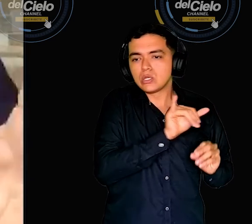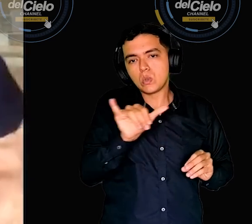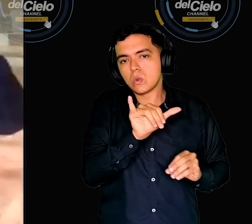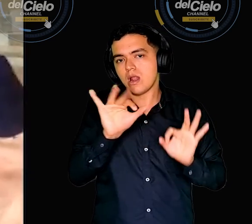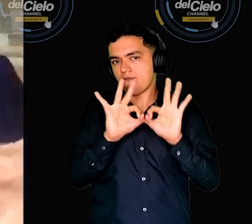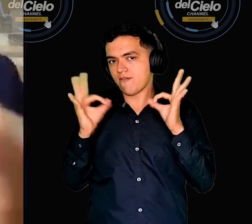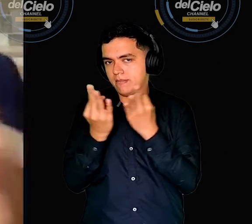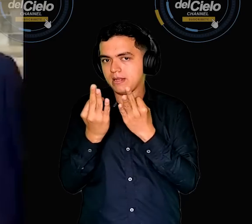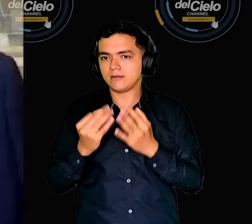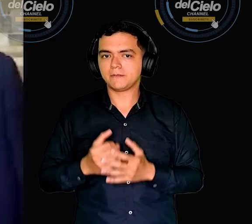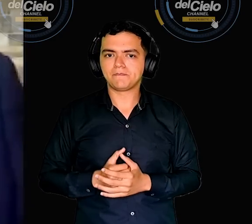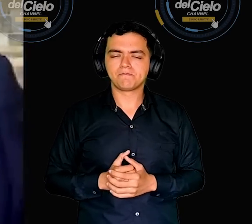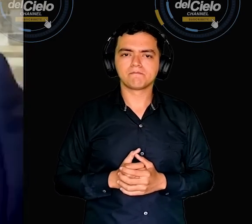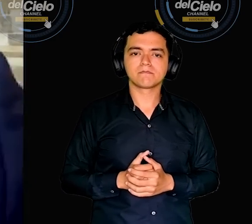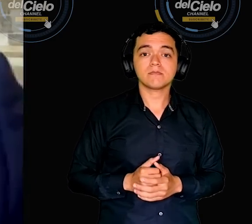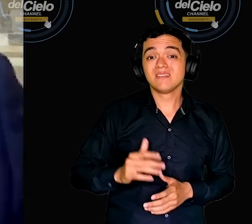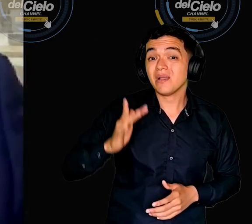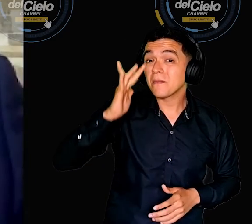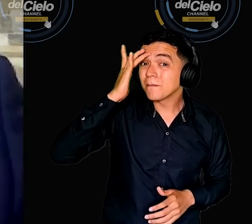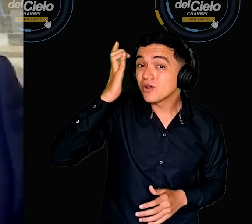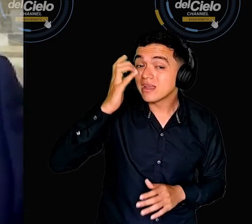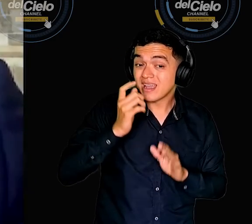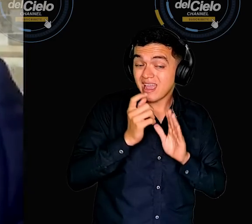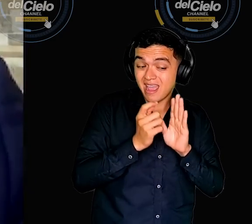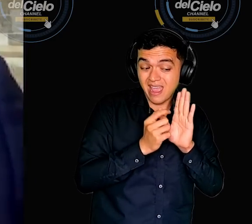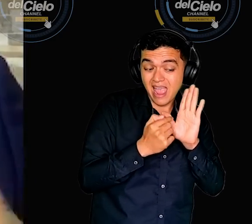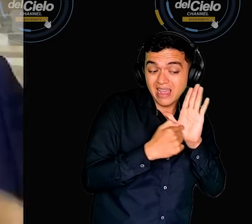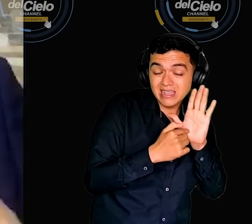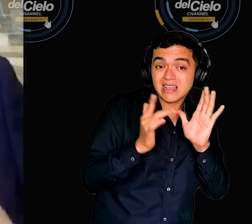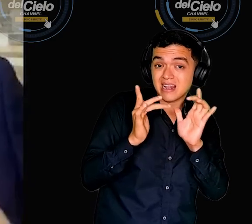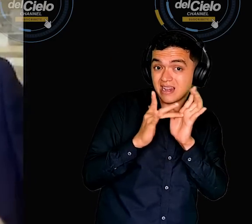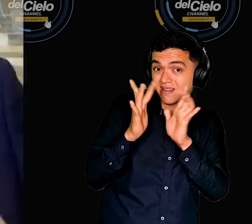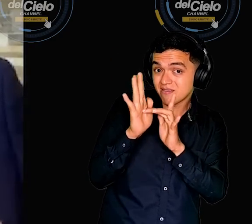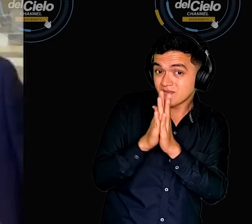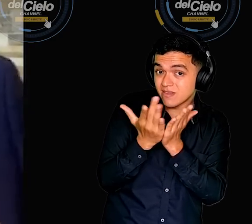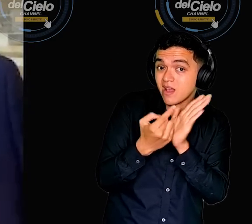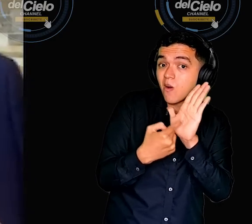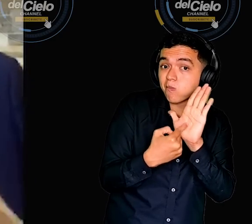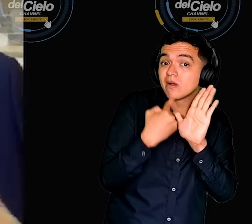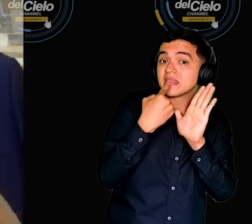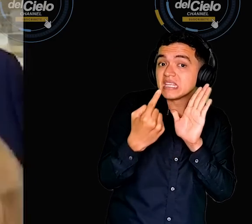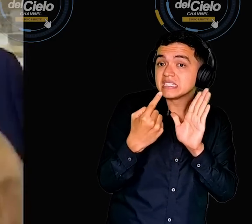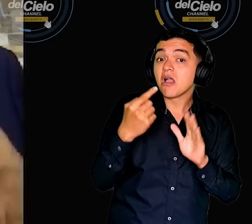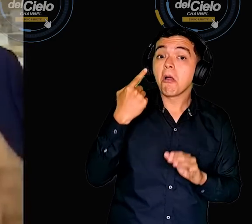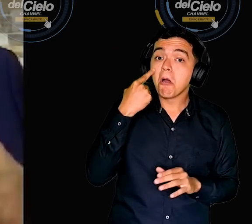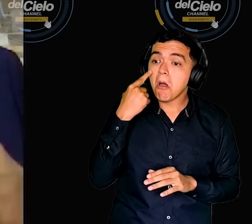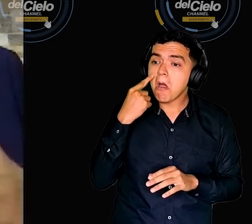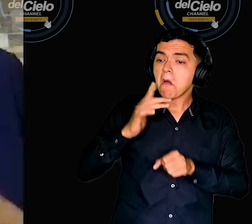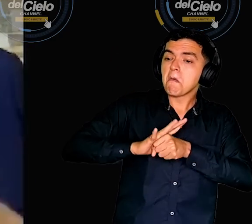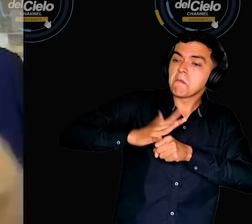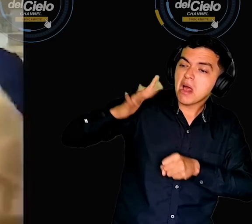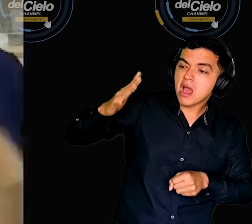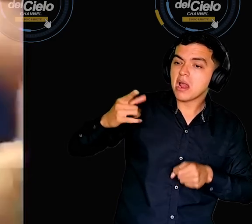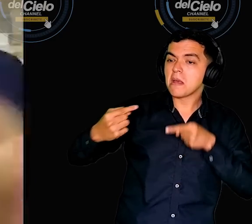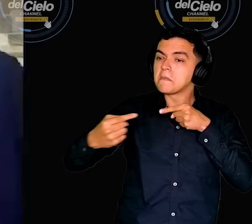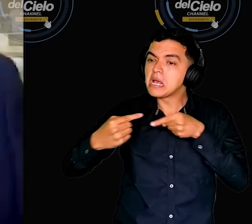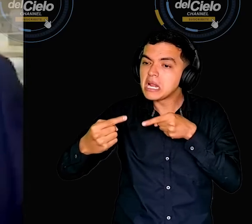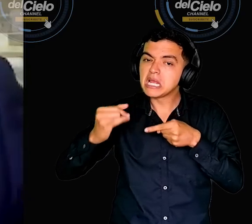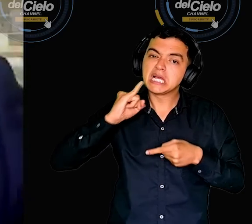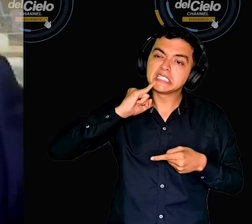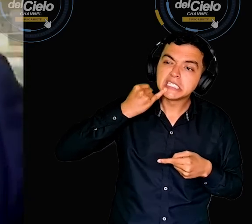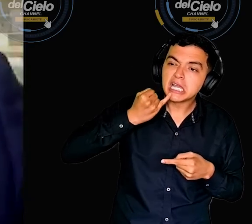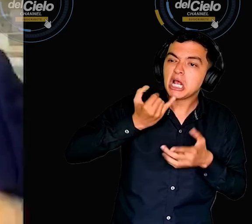milagro". Porque a ese paralítico que subieron al techo, si no se ponen de acuerdo, miran cómo lo van a subir, no lo suben nunca y nunca se